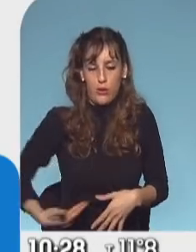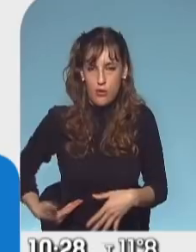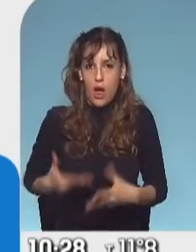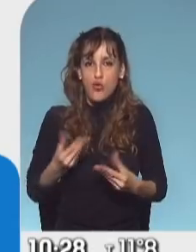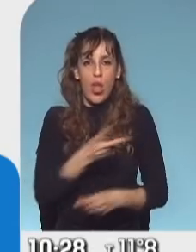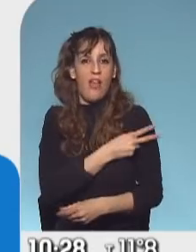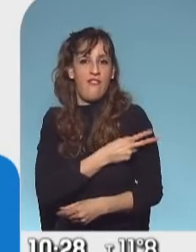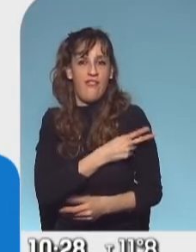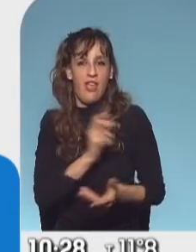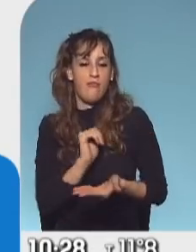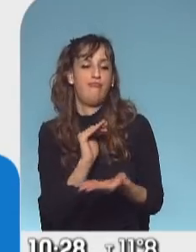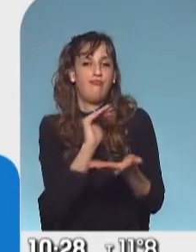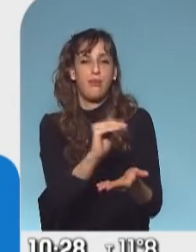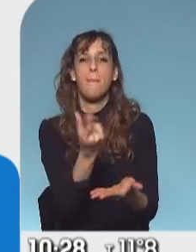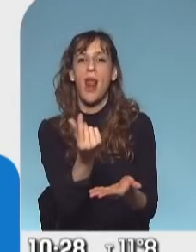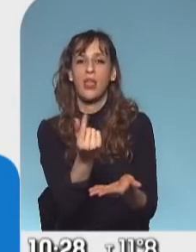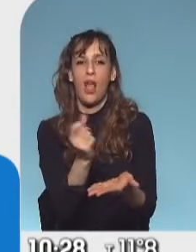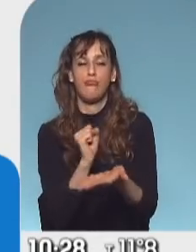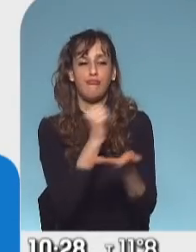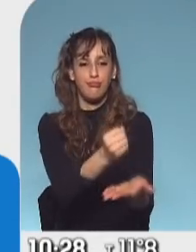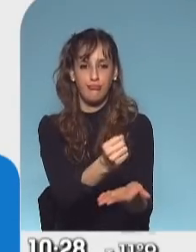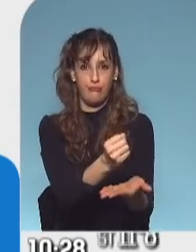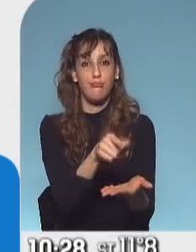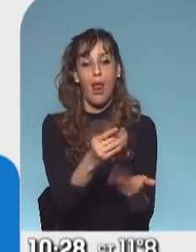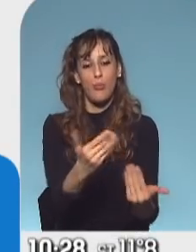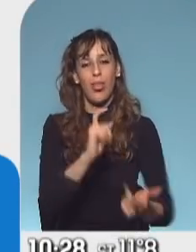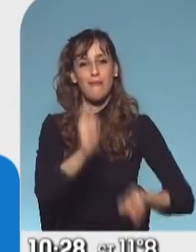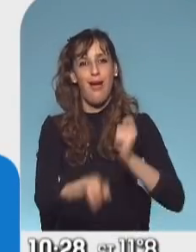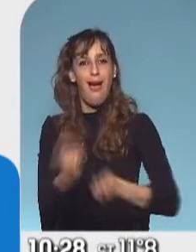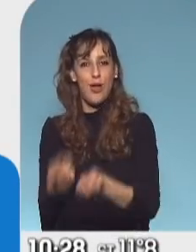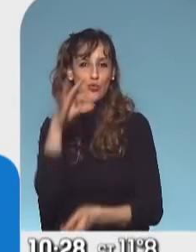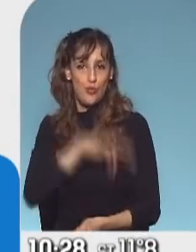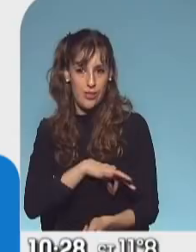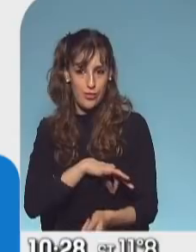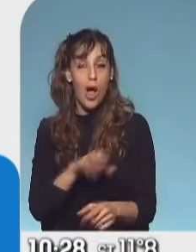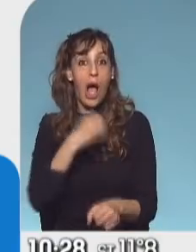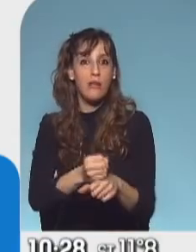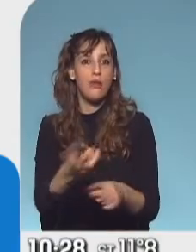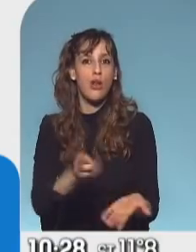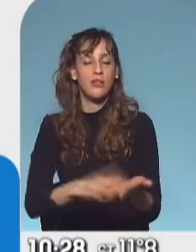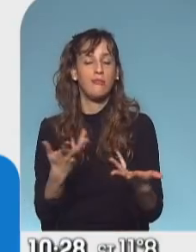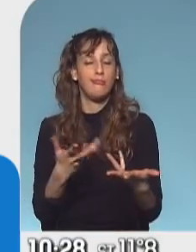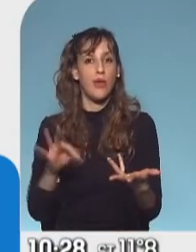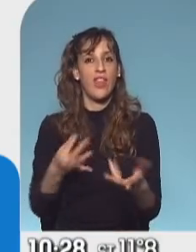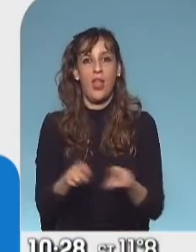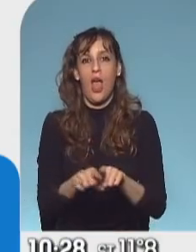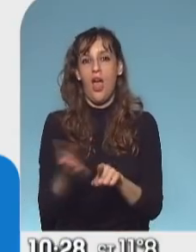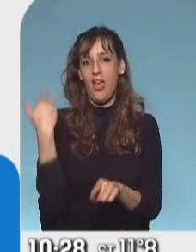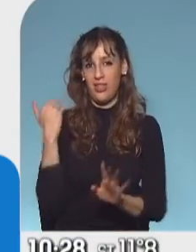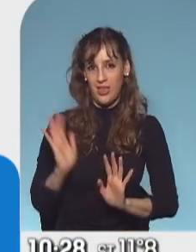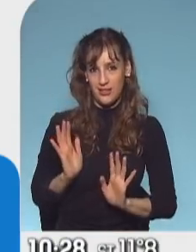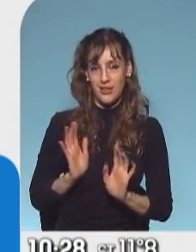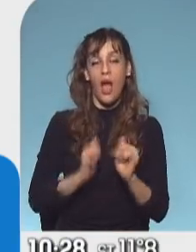a pagarle su sueldo hasta tanto este mal momento pase y todo vuelva a la normalidad. Y para muchas pequeñas y